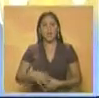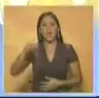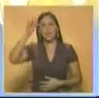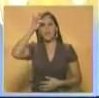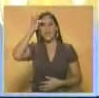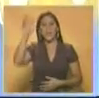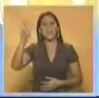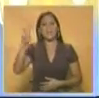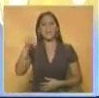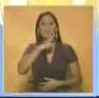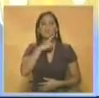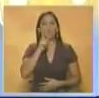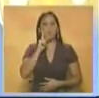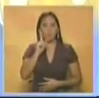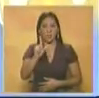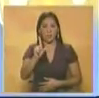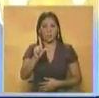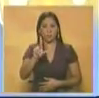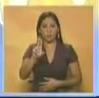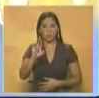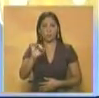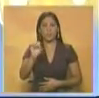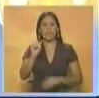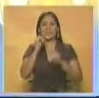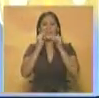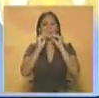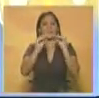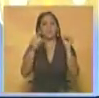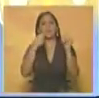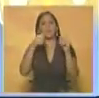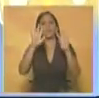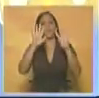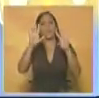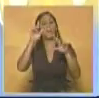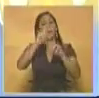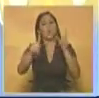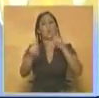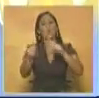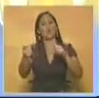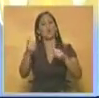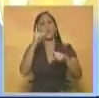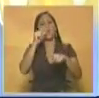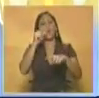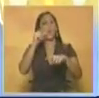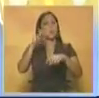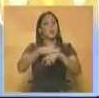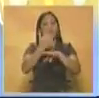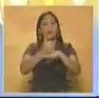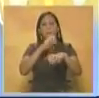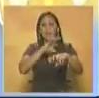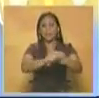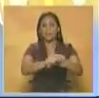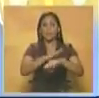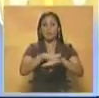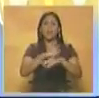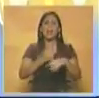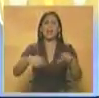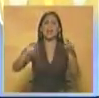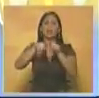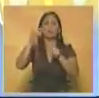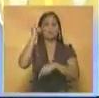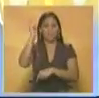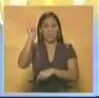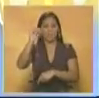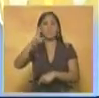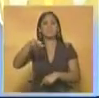La fiscal general de la República, Luisa Ortega Díaz, anunció que fueron emitidas 9 órdenes de captura contra presuntos implicados en la llamada masacre de